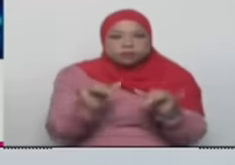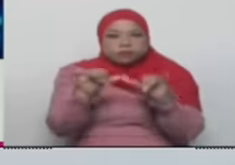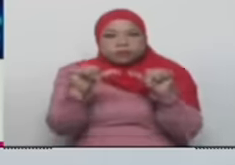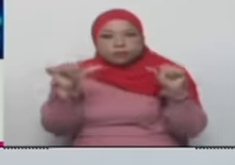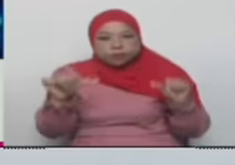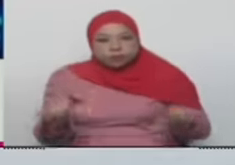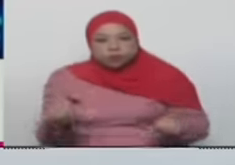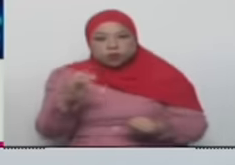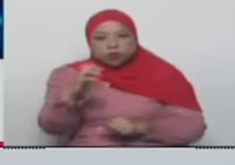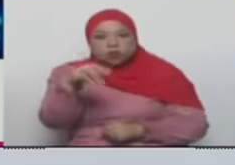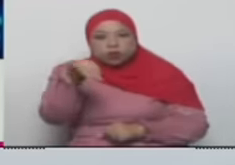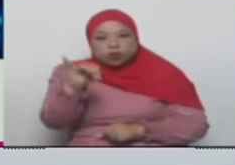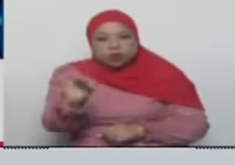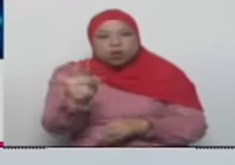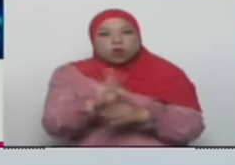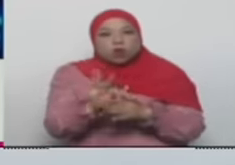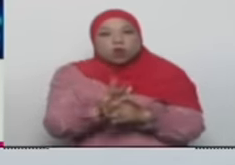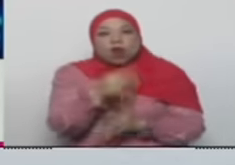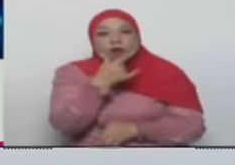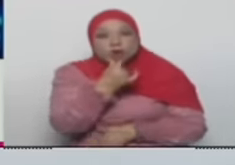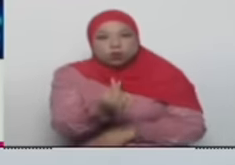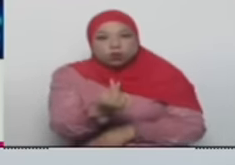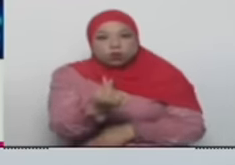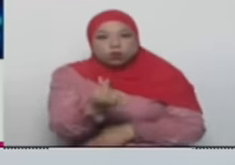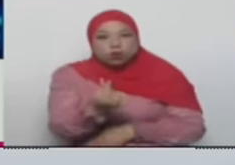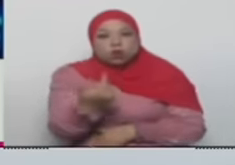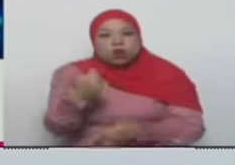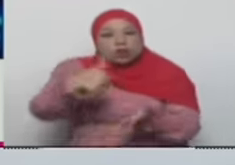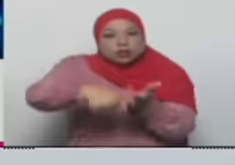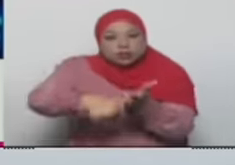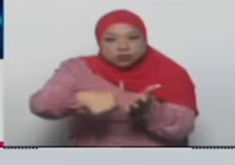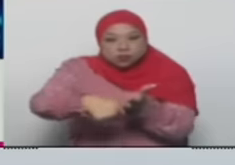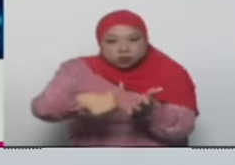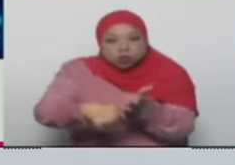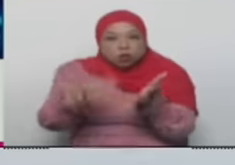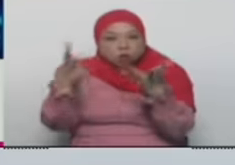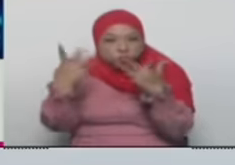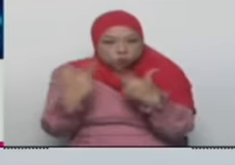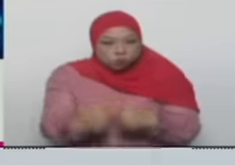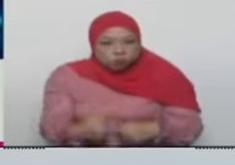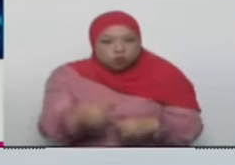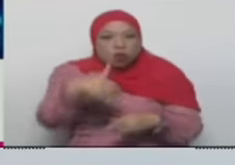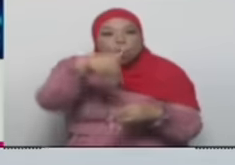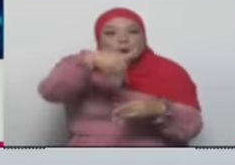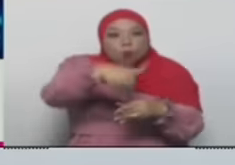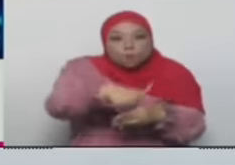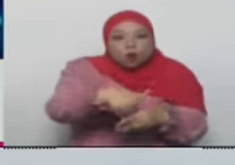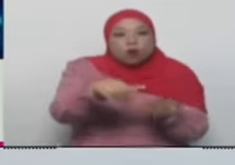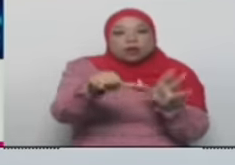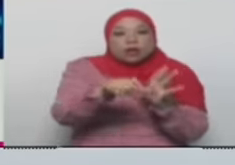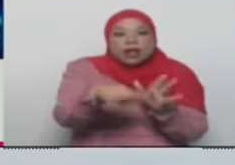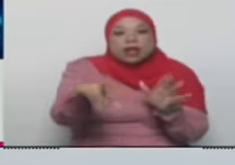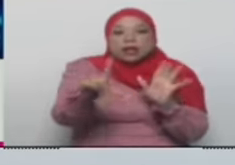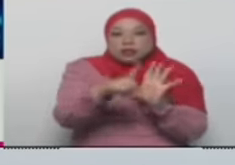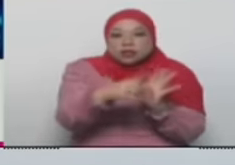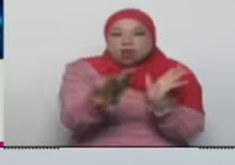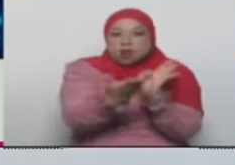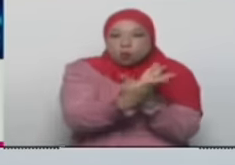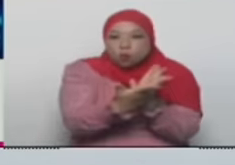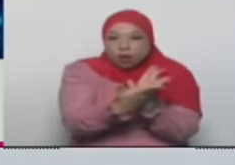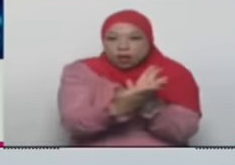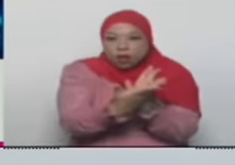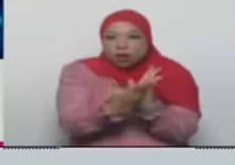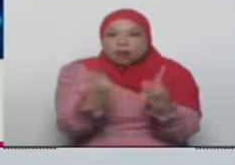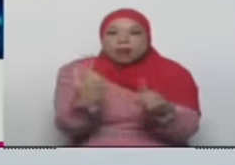del CNE estaba funcionando. Y usted metía su cédula y le decía, vota en tal centro electoral. Pero